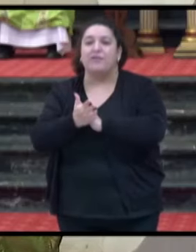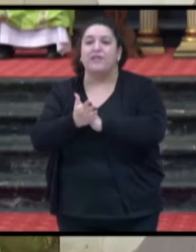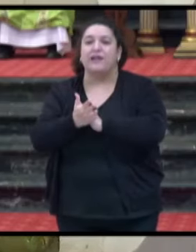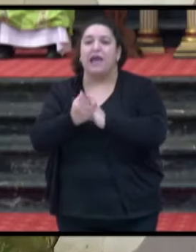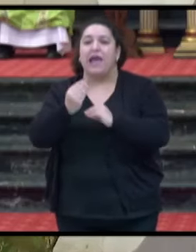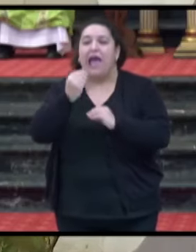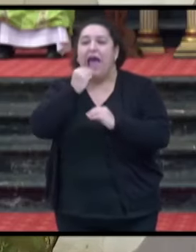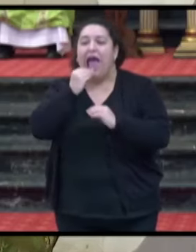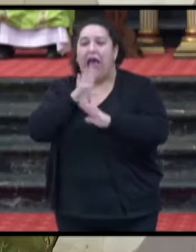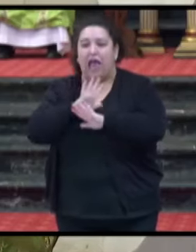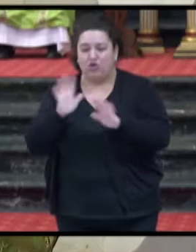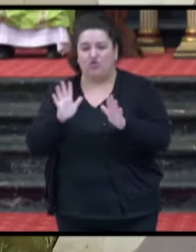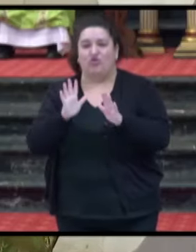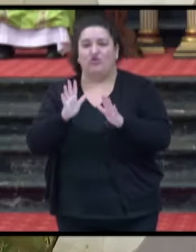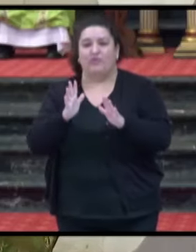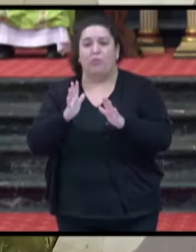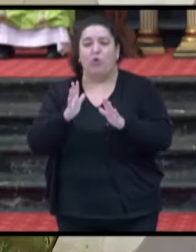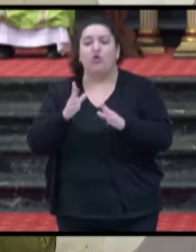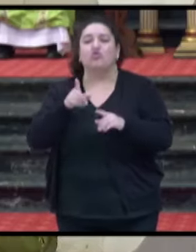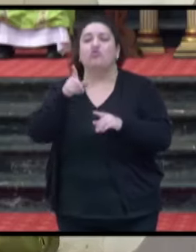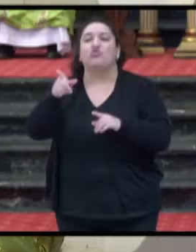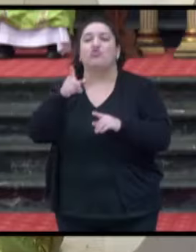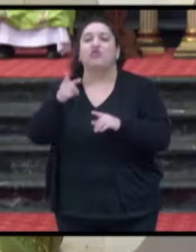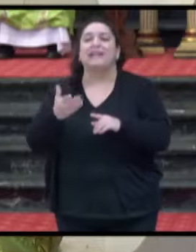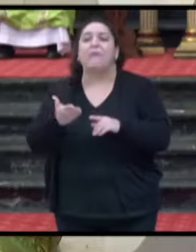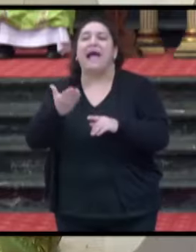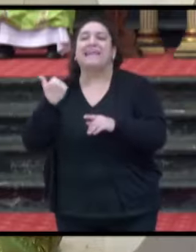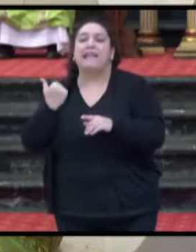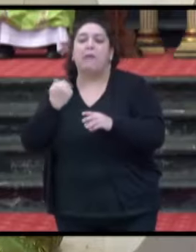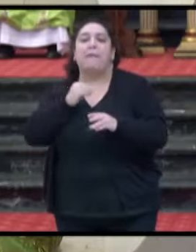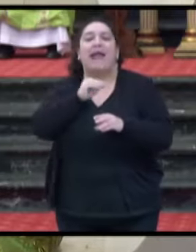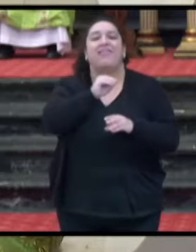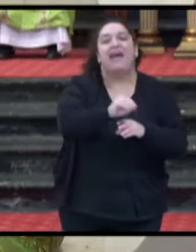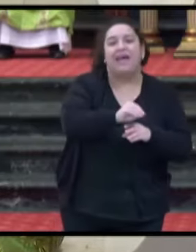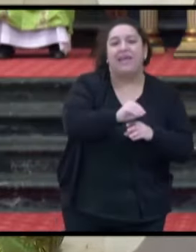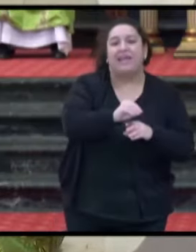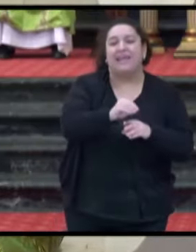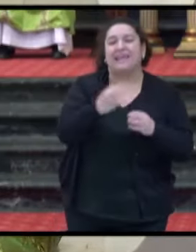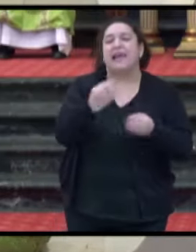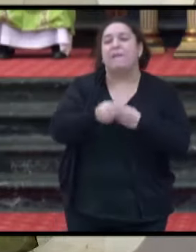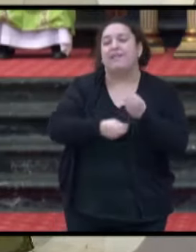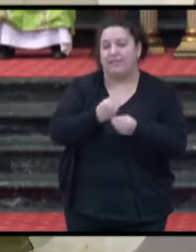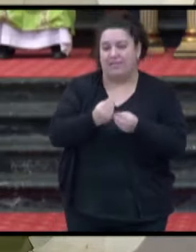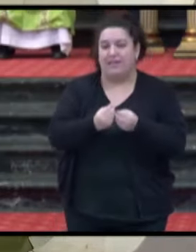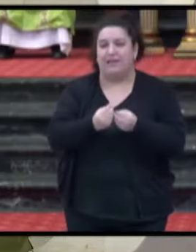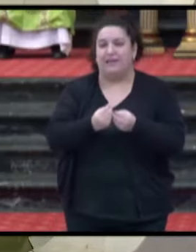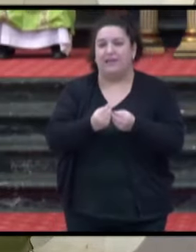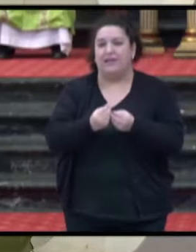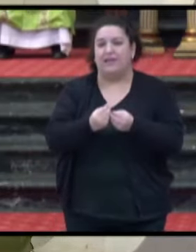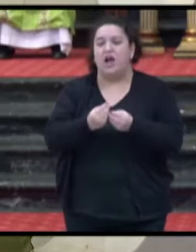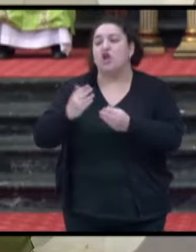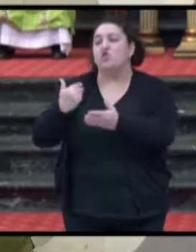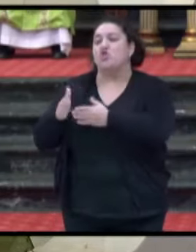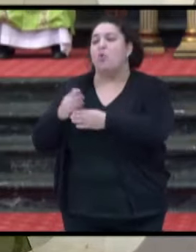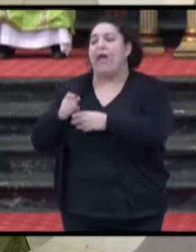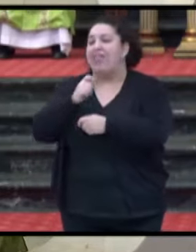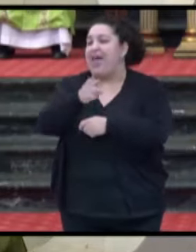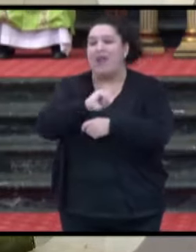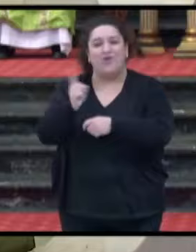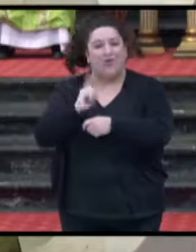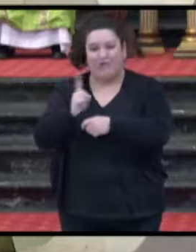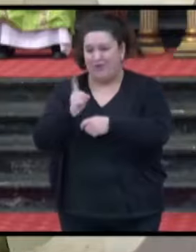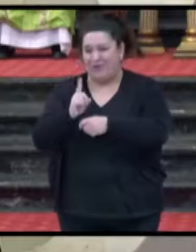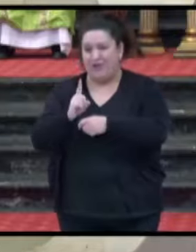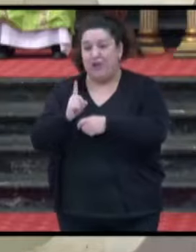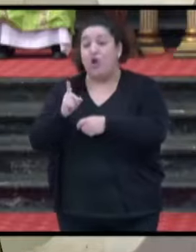de qué te vas a privar para dárselo a sea nunca desde lo que te sobra porque